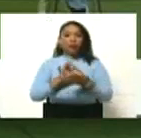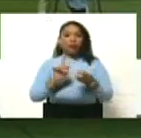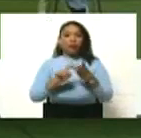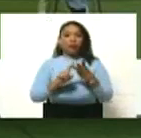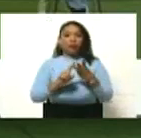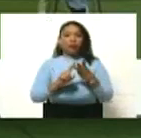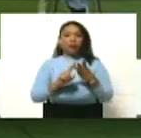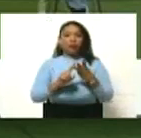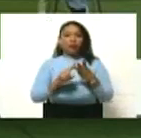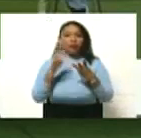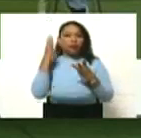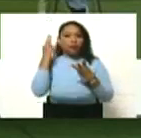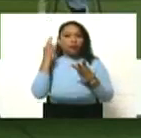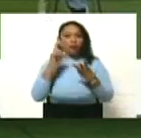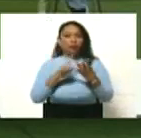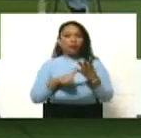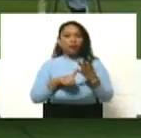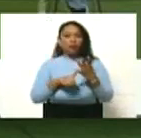Cristina,